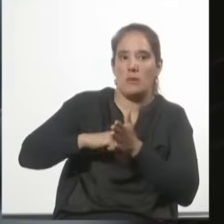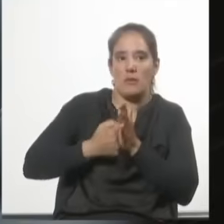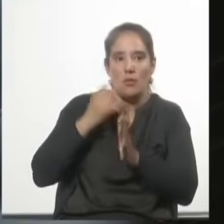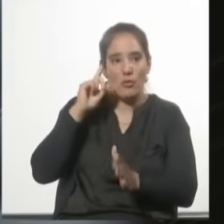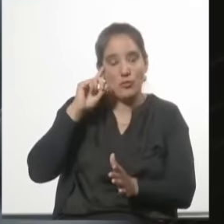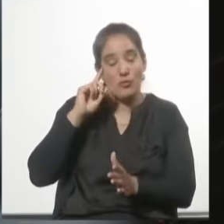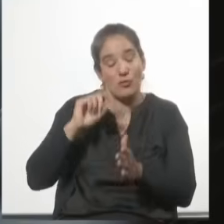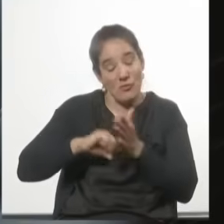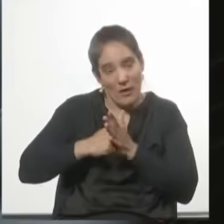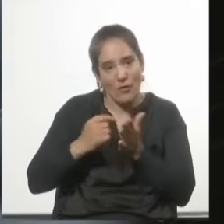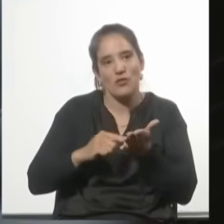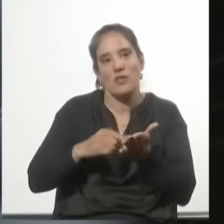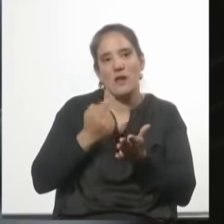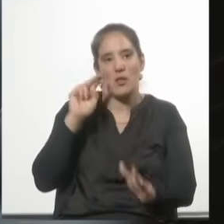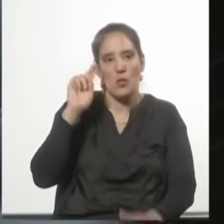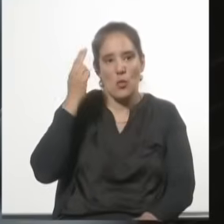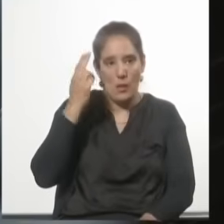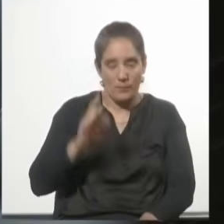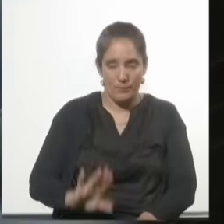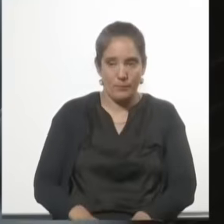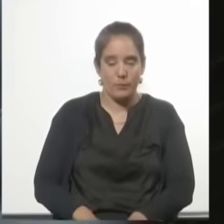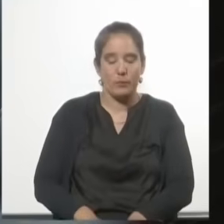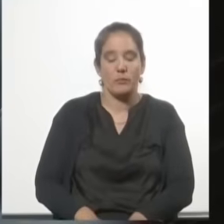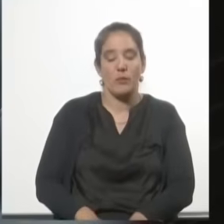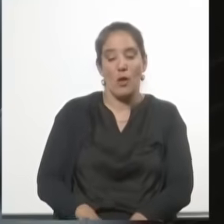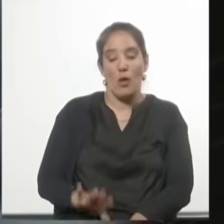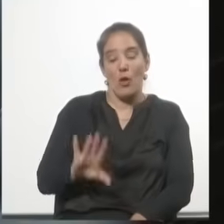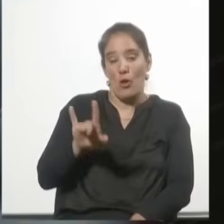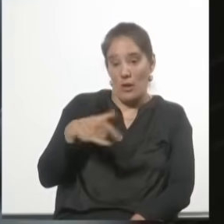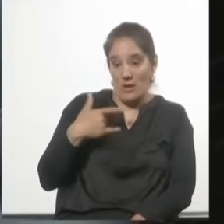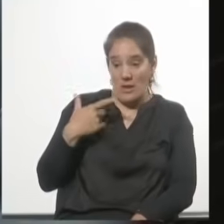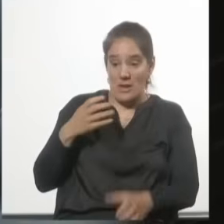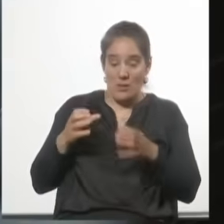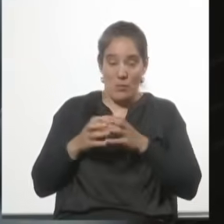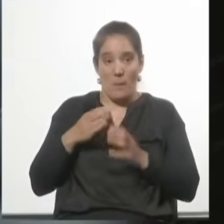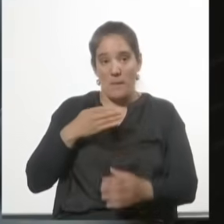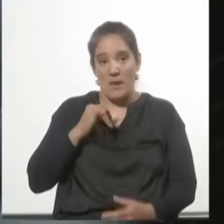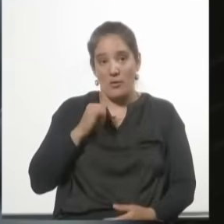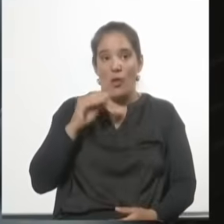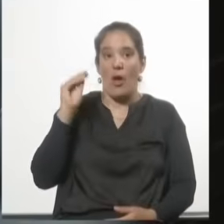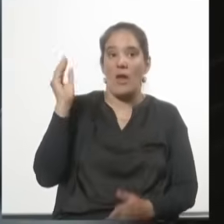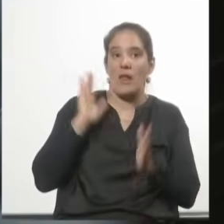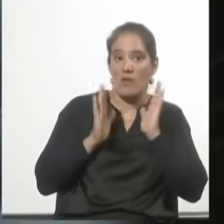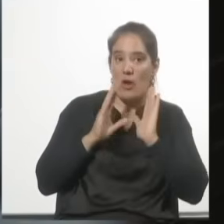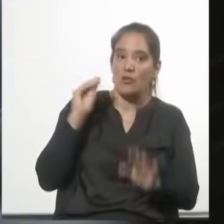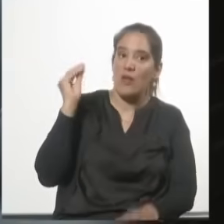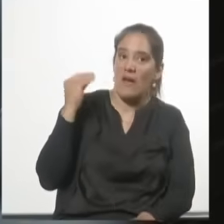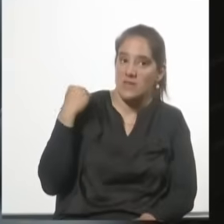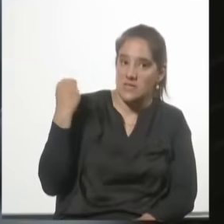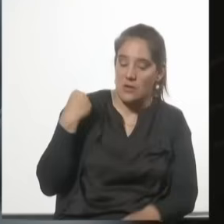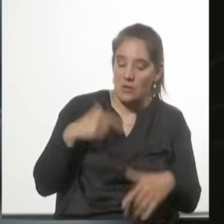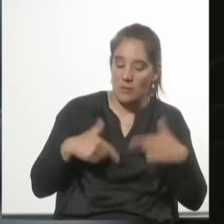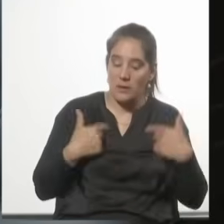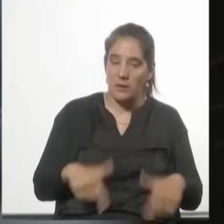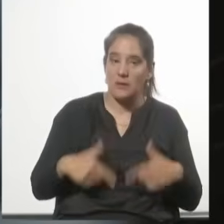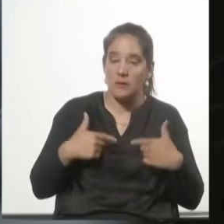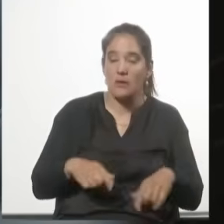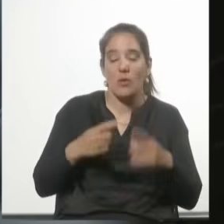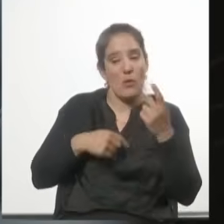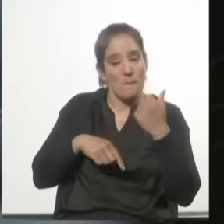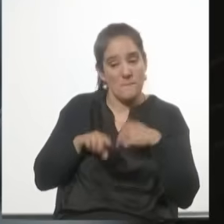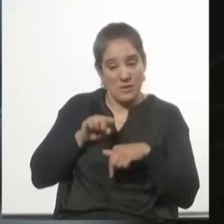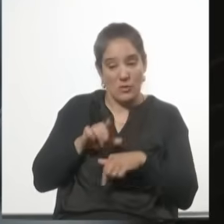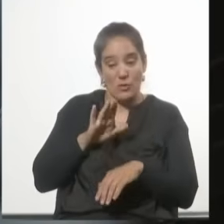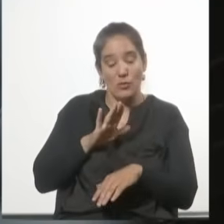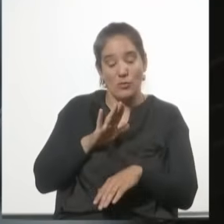Uruguay. Pese a esta clara advertencia del estudio del Piazzo, los funcionarios del Ministerio de Defensa Nacional, en ejercicio de sus funciones en